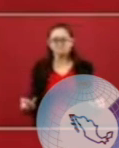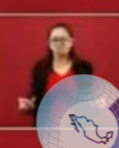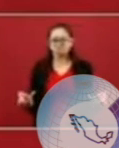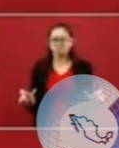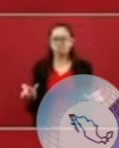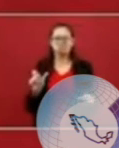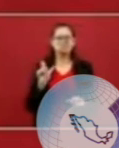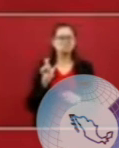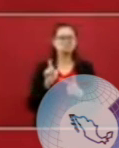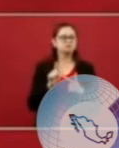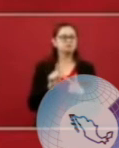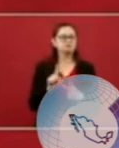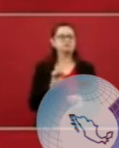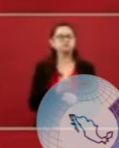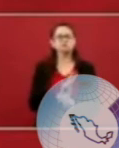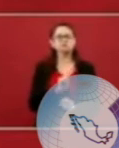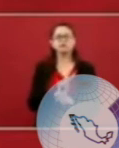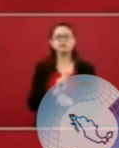no vamos a